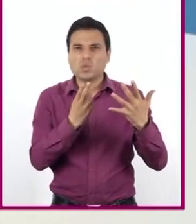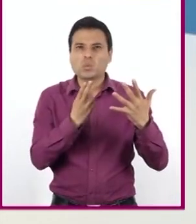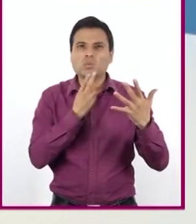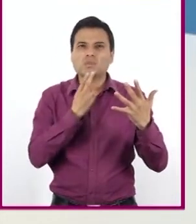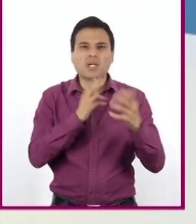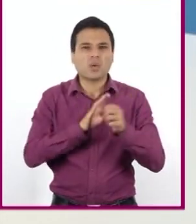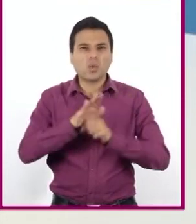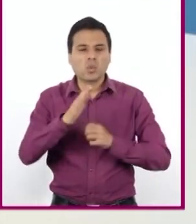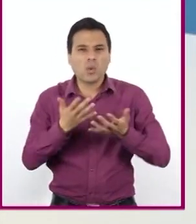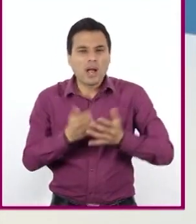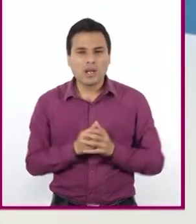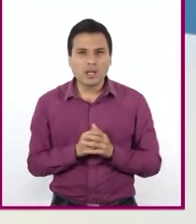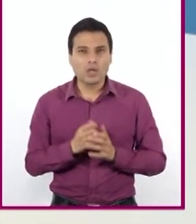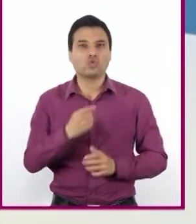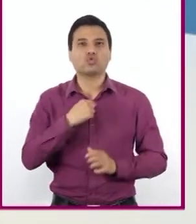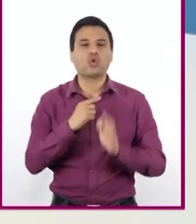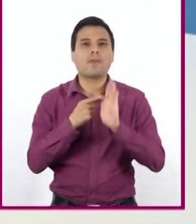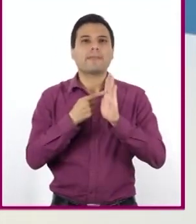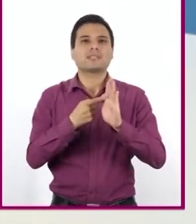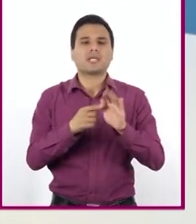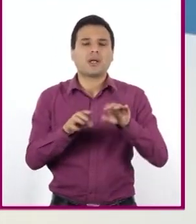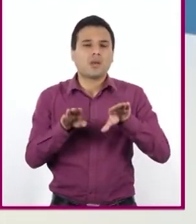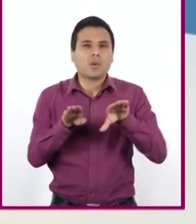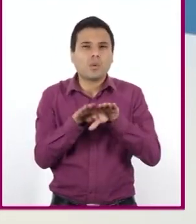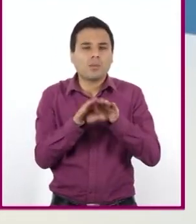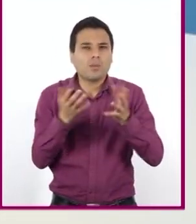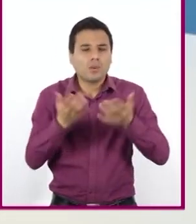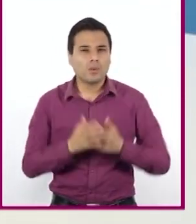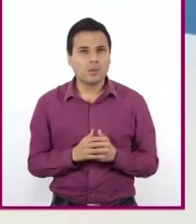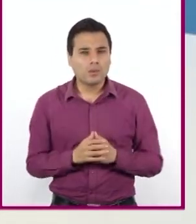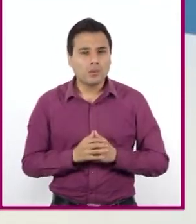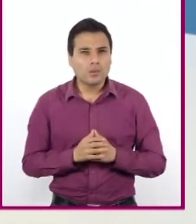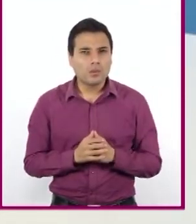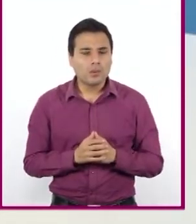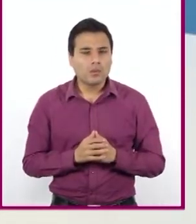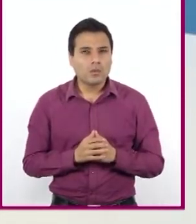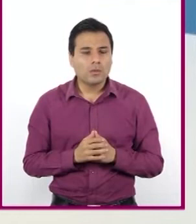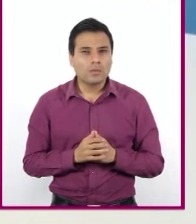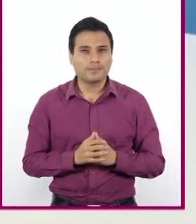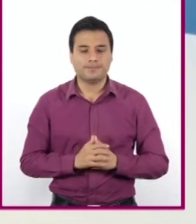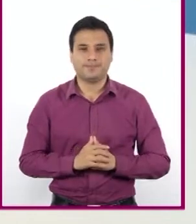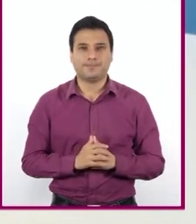utilizar para hacer la presentación de resultados de su investigación?